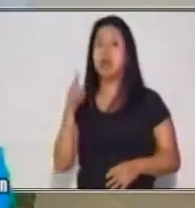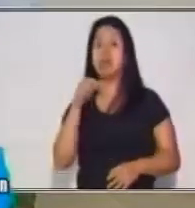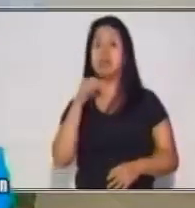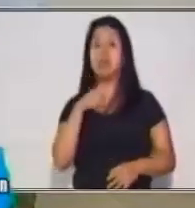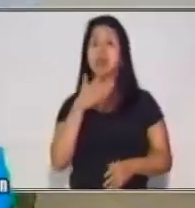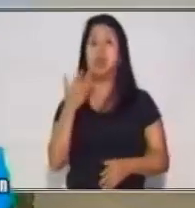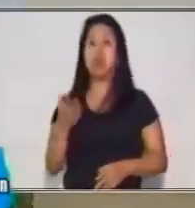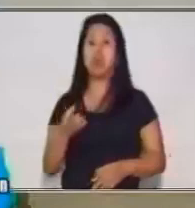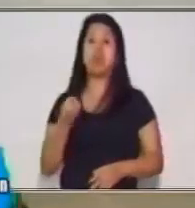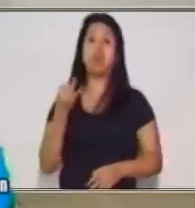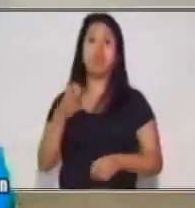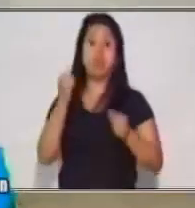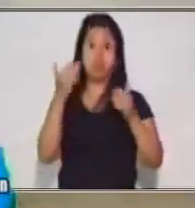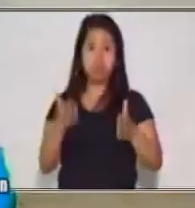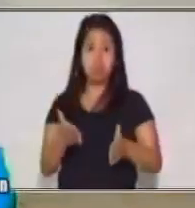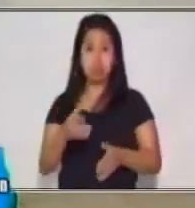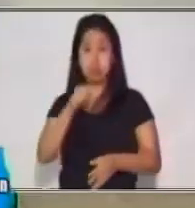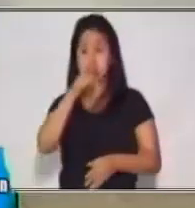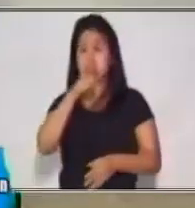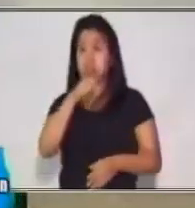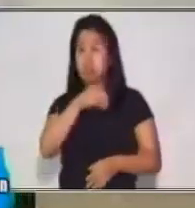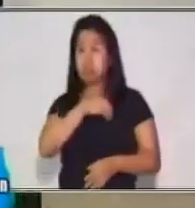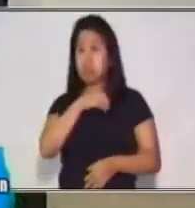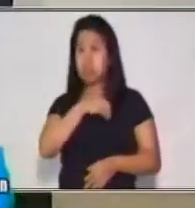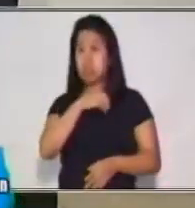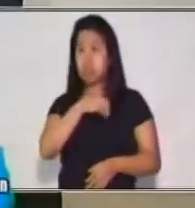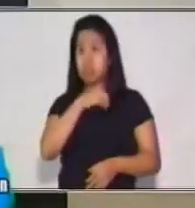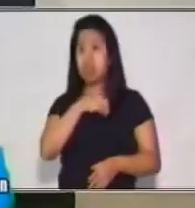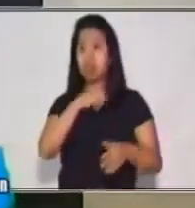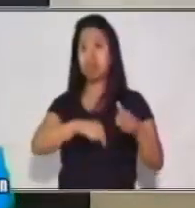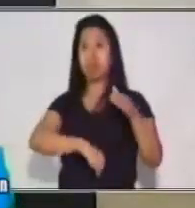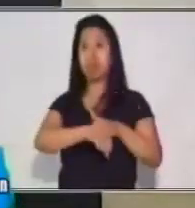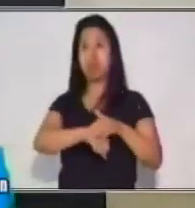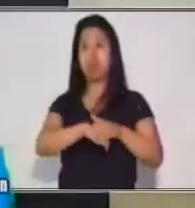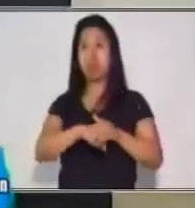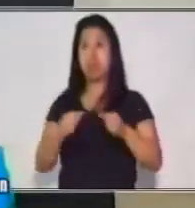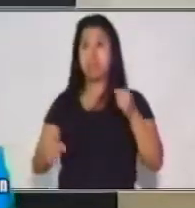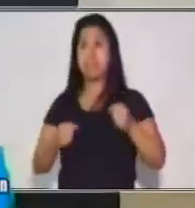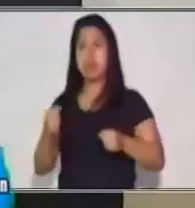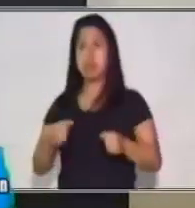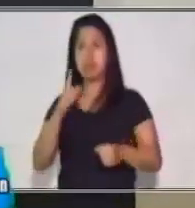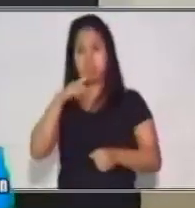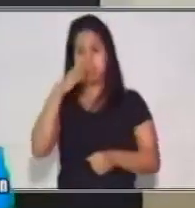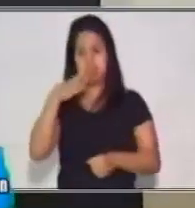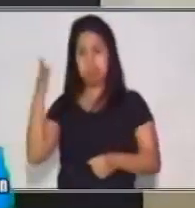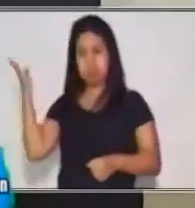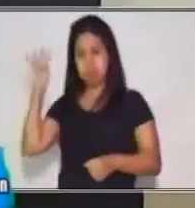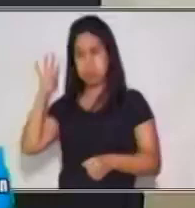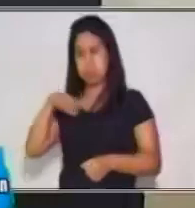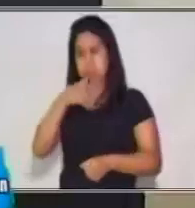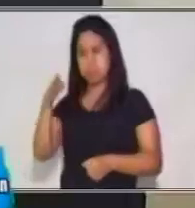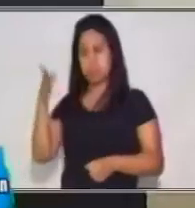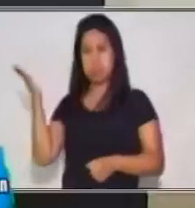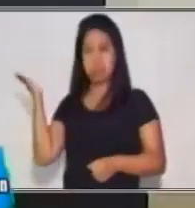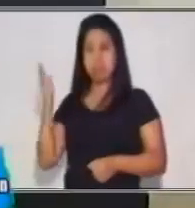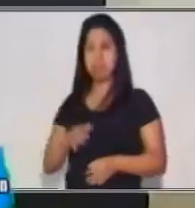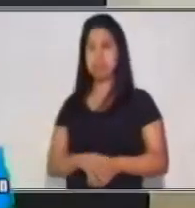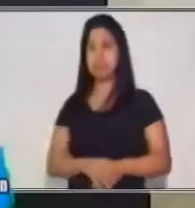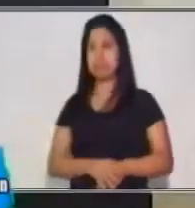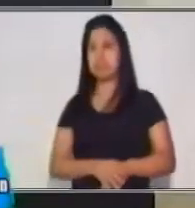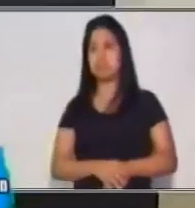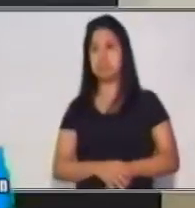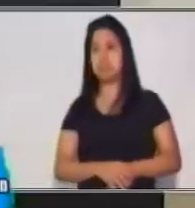damos cuenta, la intersección entre fútbol y maratón es este espacio de acá. Fútbol y maratón. Aquí